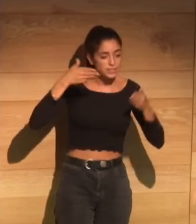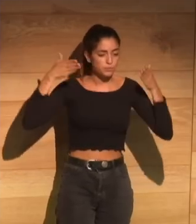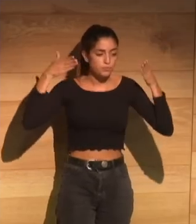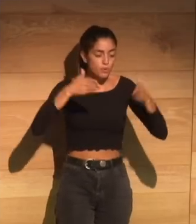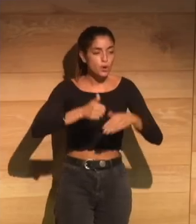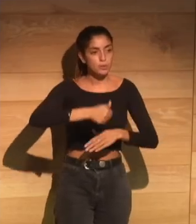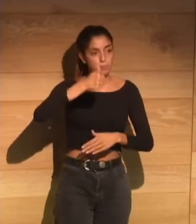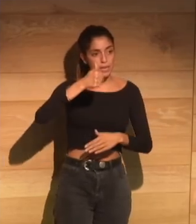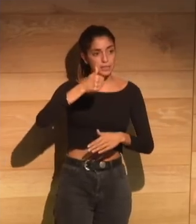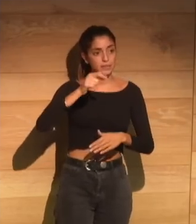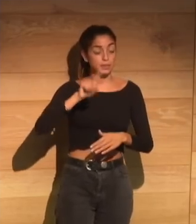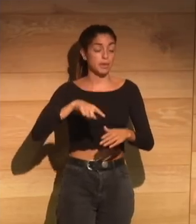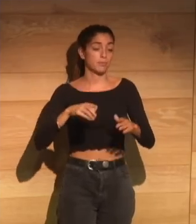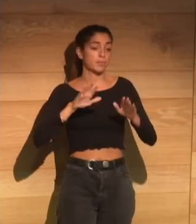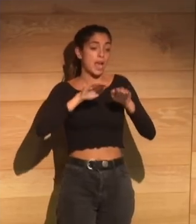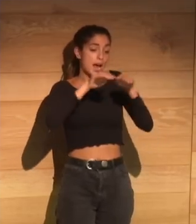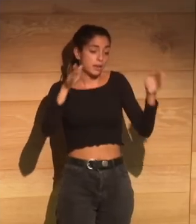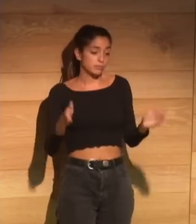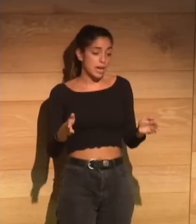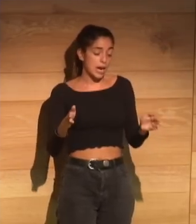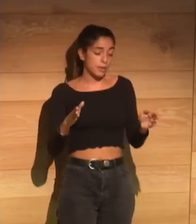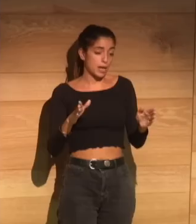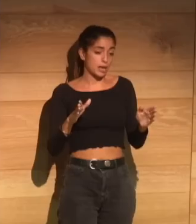Una cámara oscura se la puede fabricar cualquiera. Yo la he fabricado.